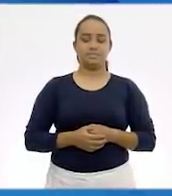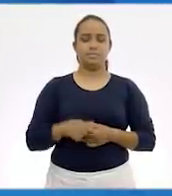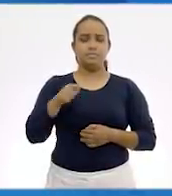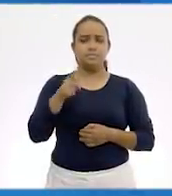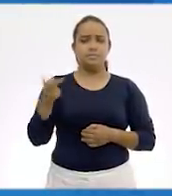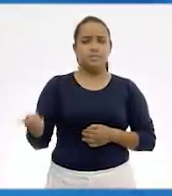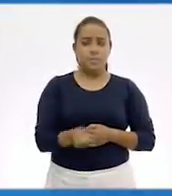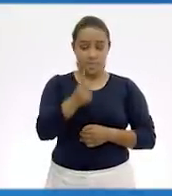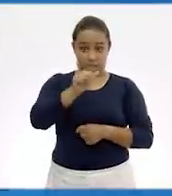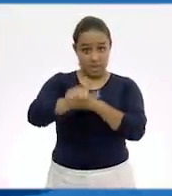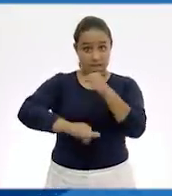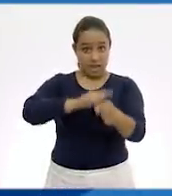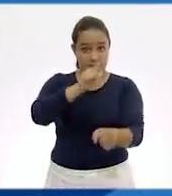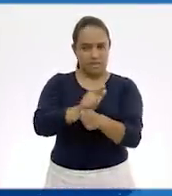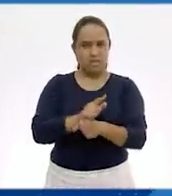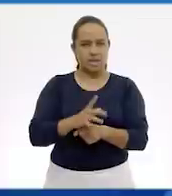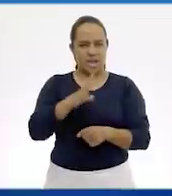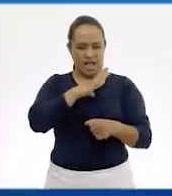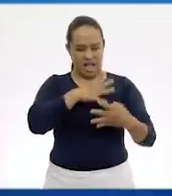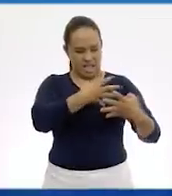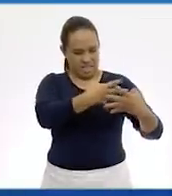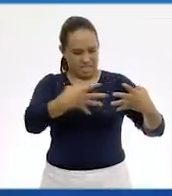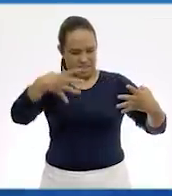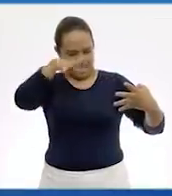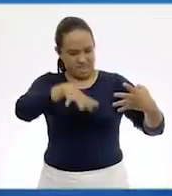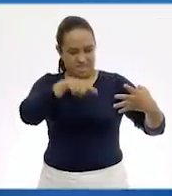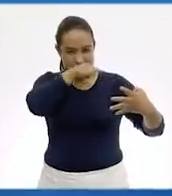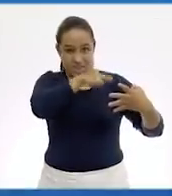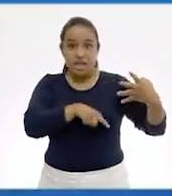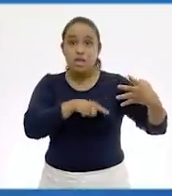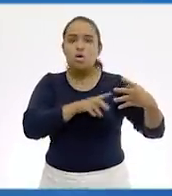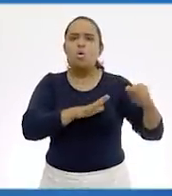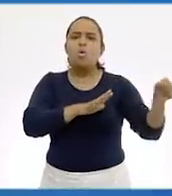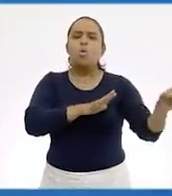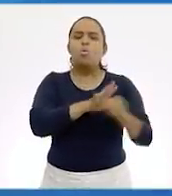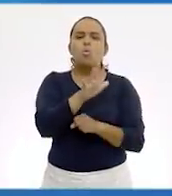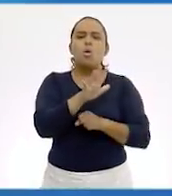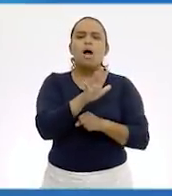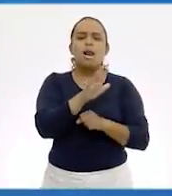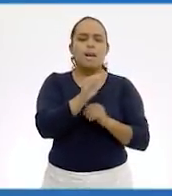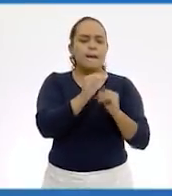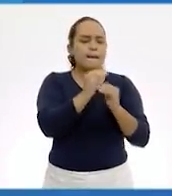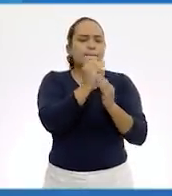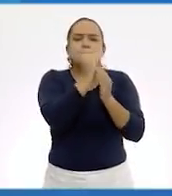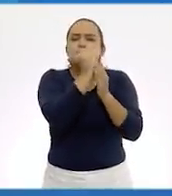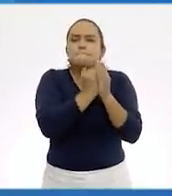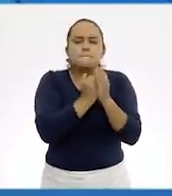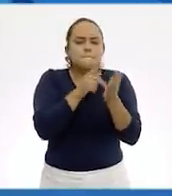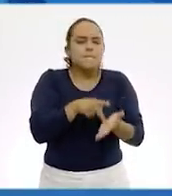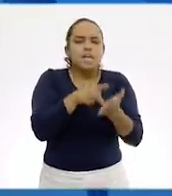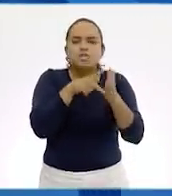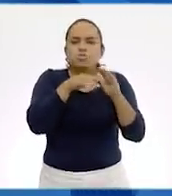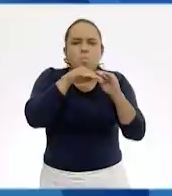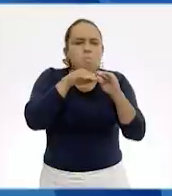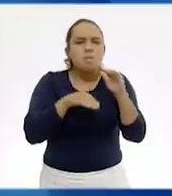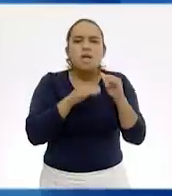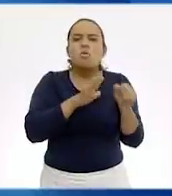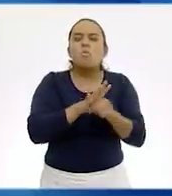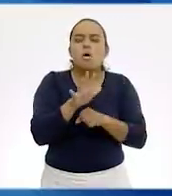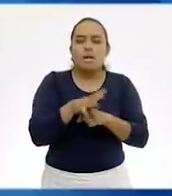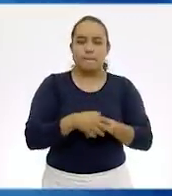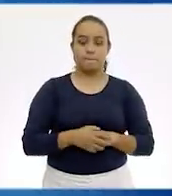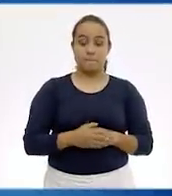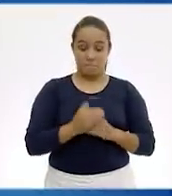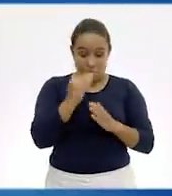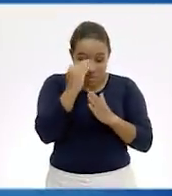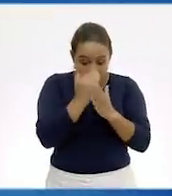Dice, de los animales que aparecen en la tabla, ¿cuál es el de menor peso? El